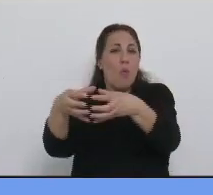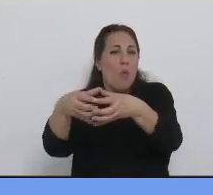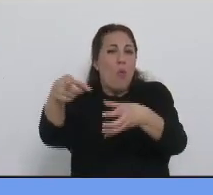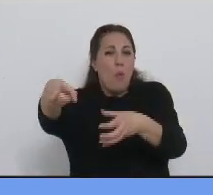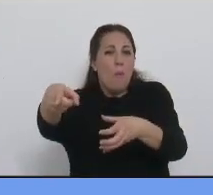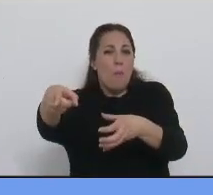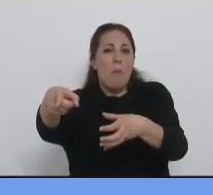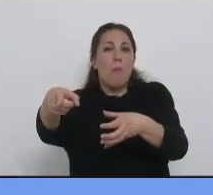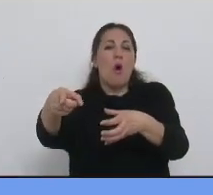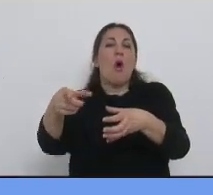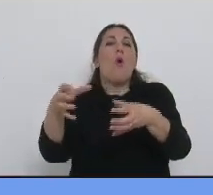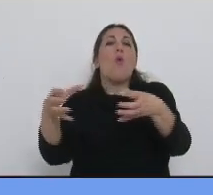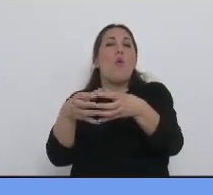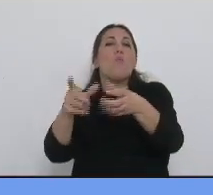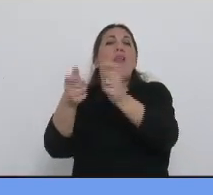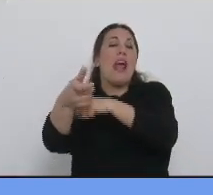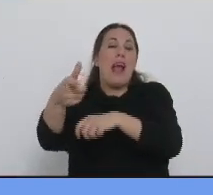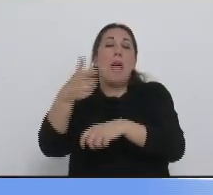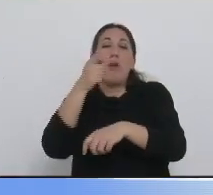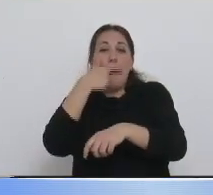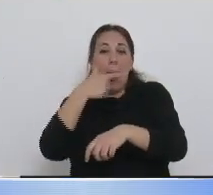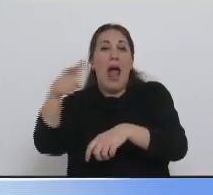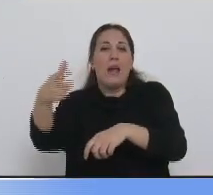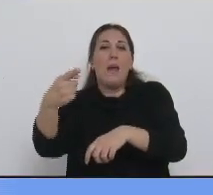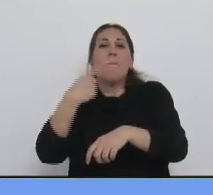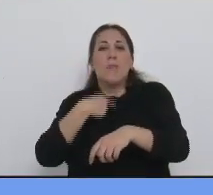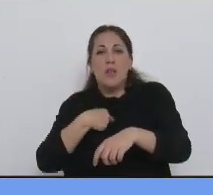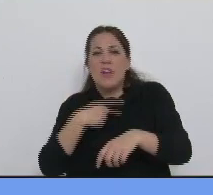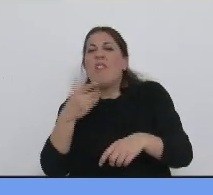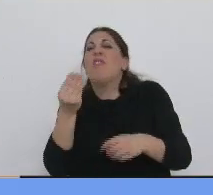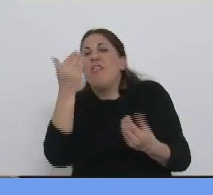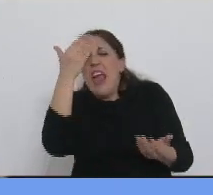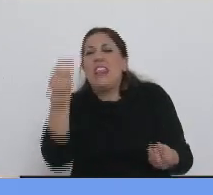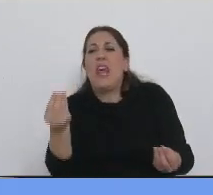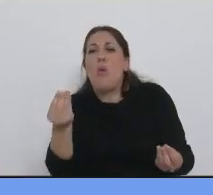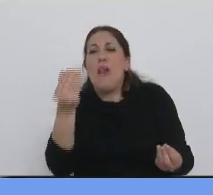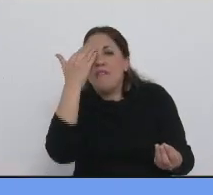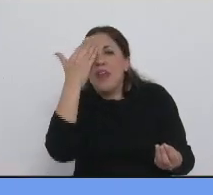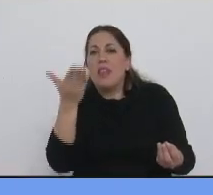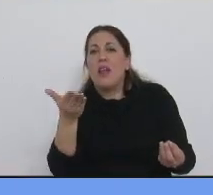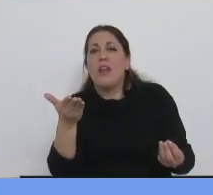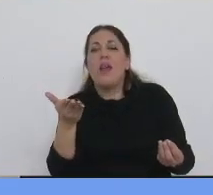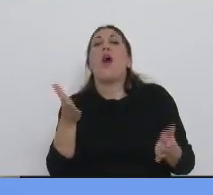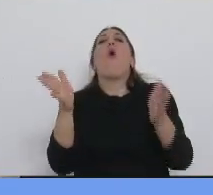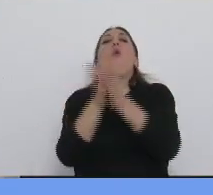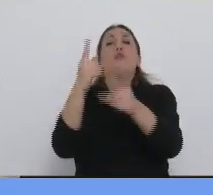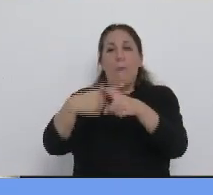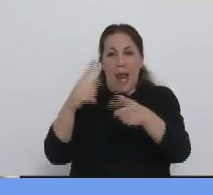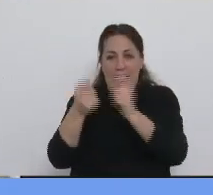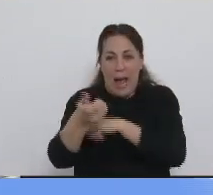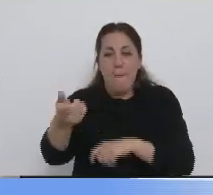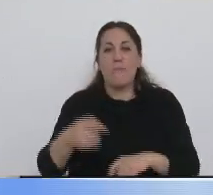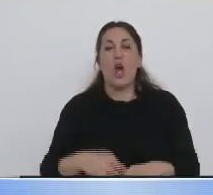frente cambiemos frente frente juntos por el cambio